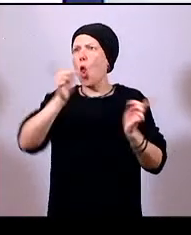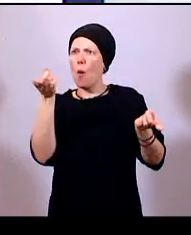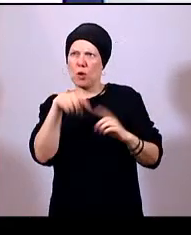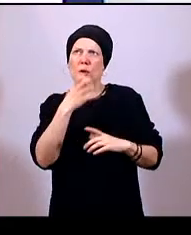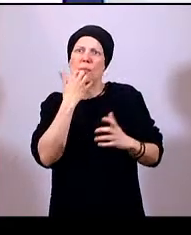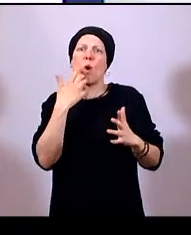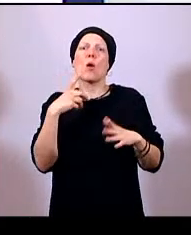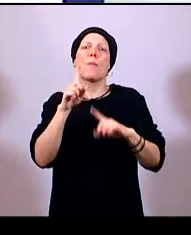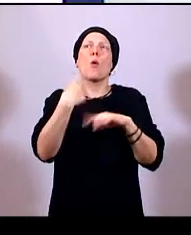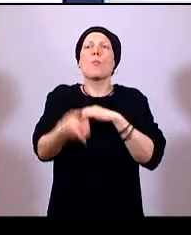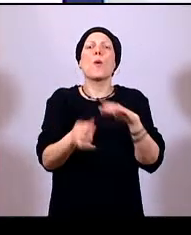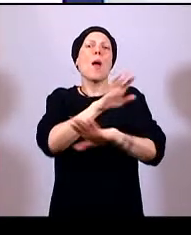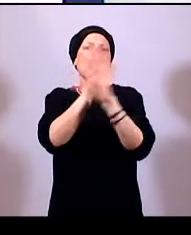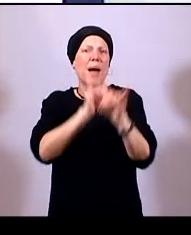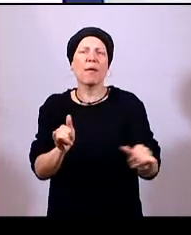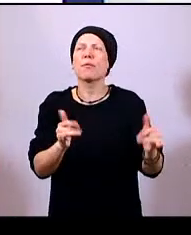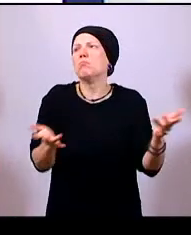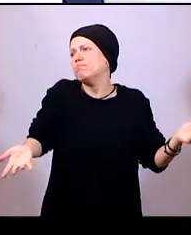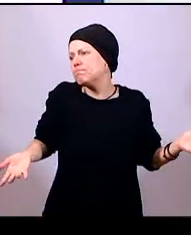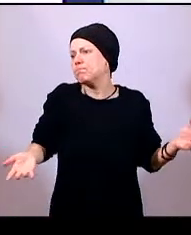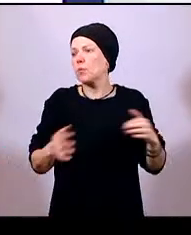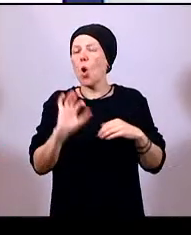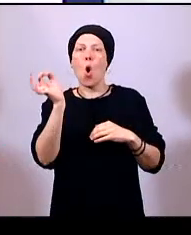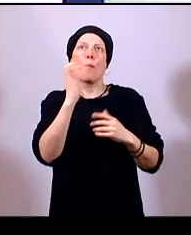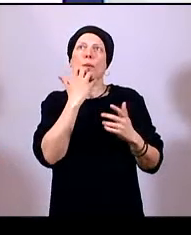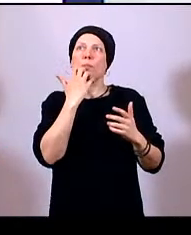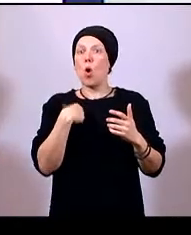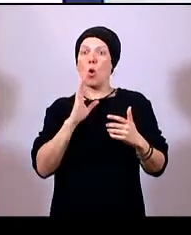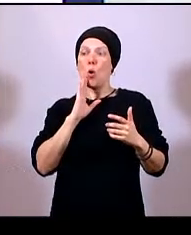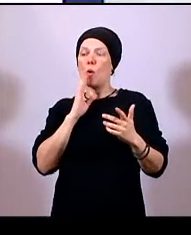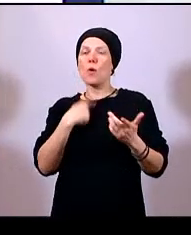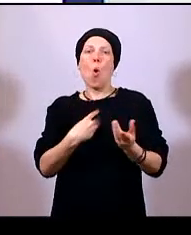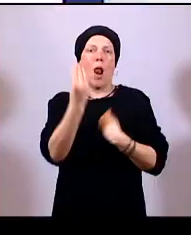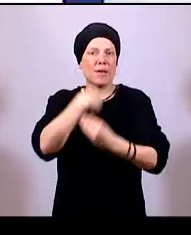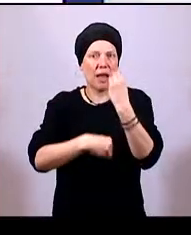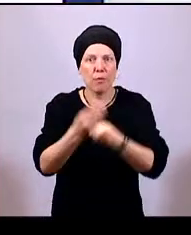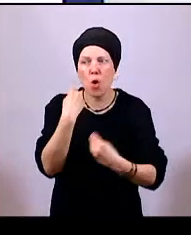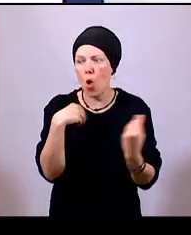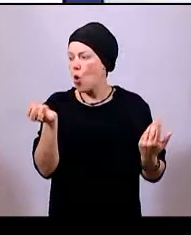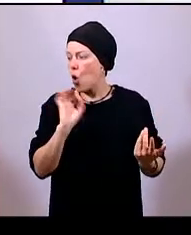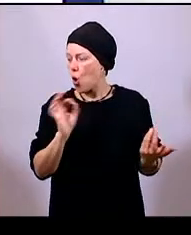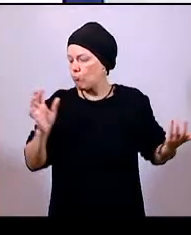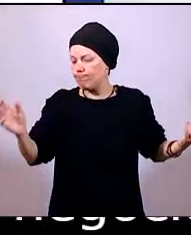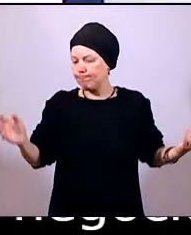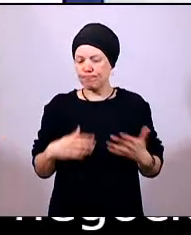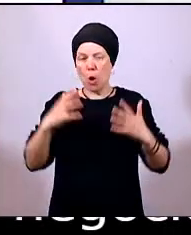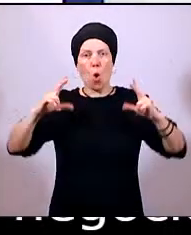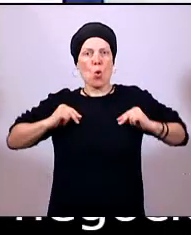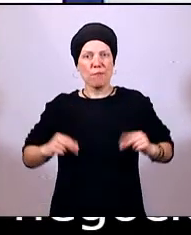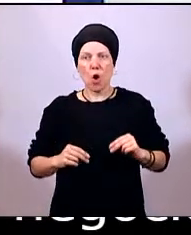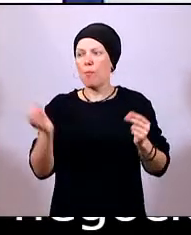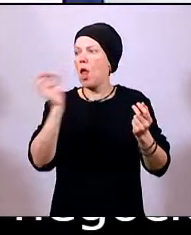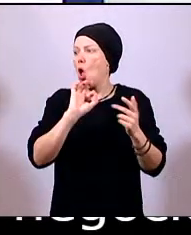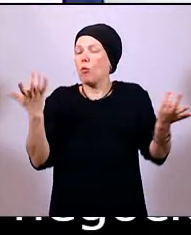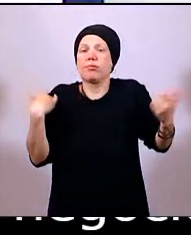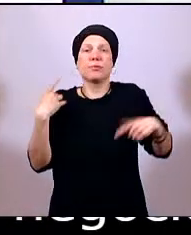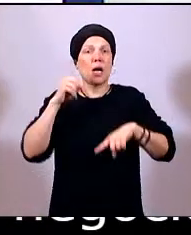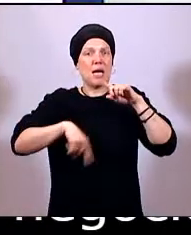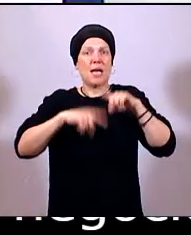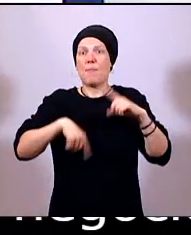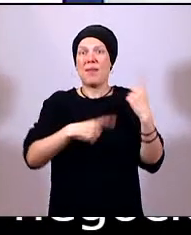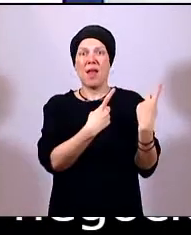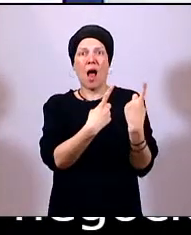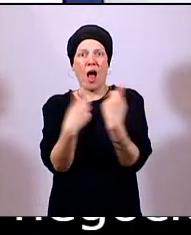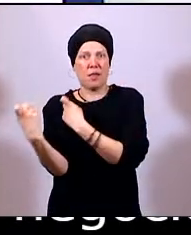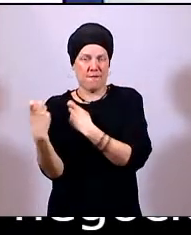de paz posterior, es decir, o de, como decía, de suministro de alimentos o de suministro de uniformes o de todo tipo de cosas que